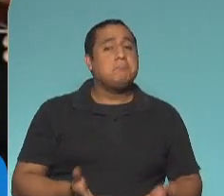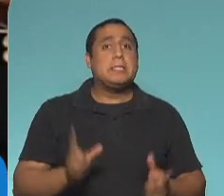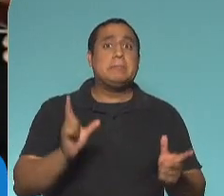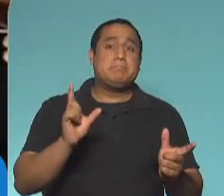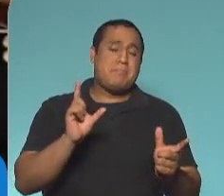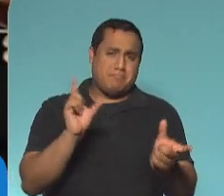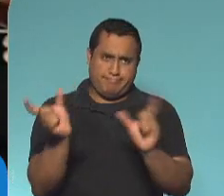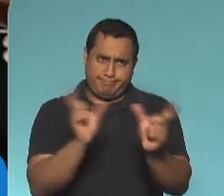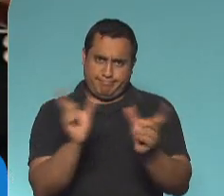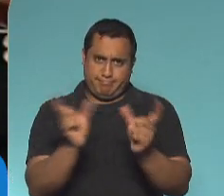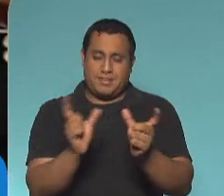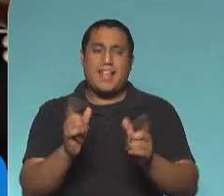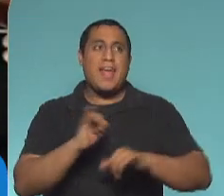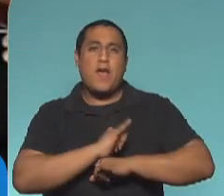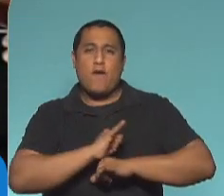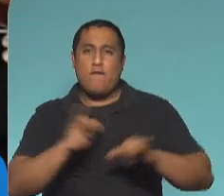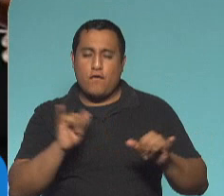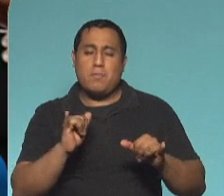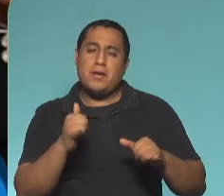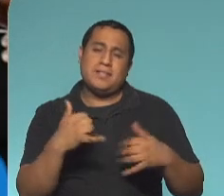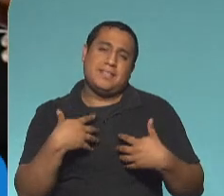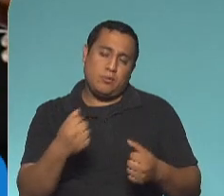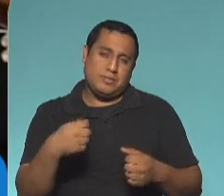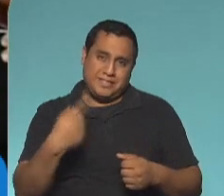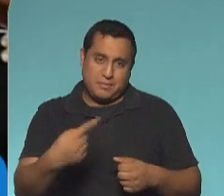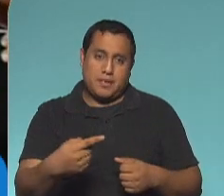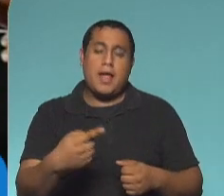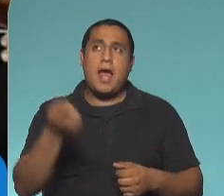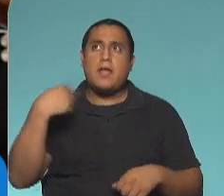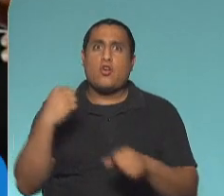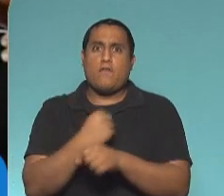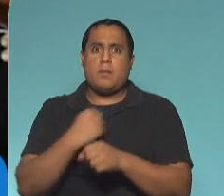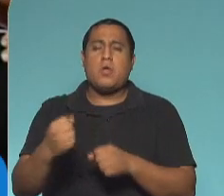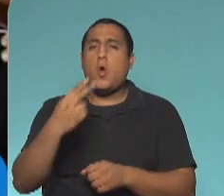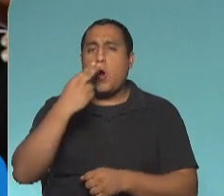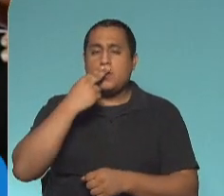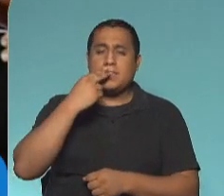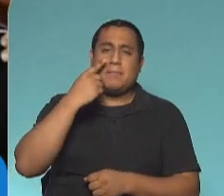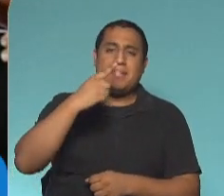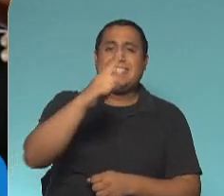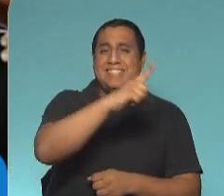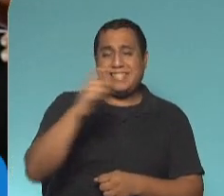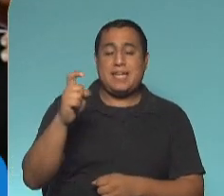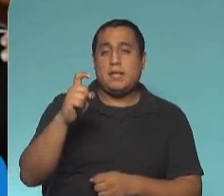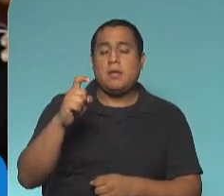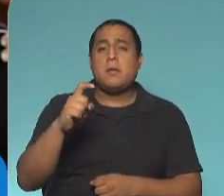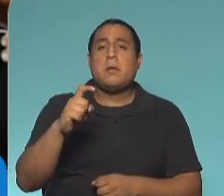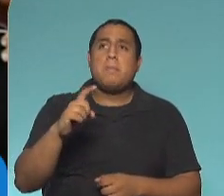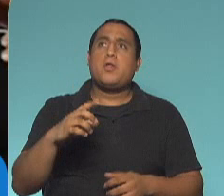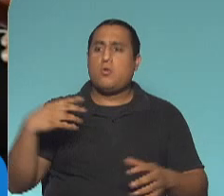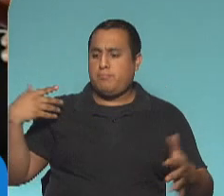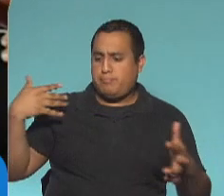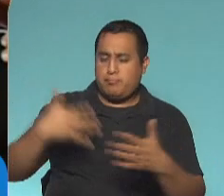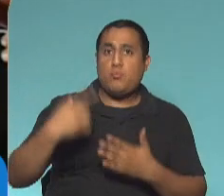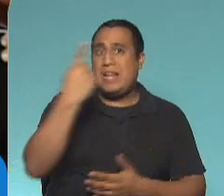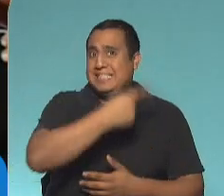siempre, el reporte diario con los casos confirmados en el día de ayer, esos 11.100 casos, el promedio de la última